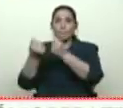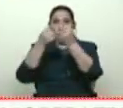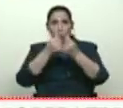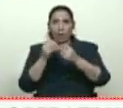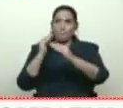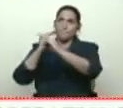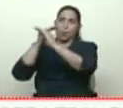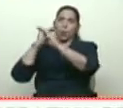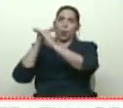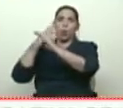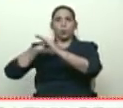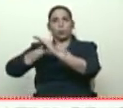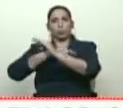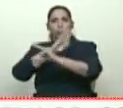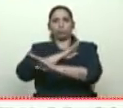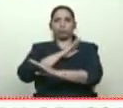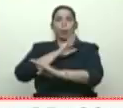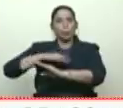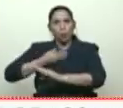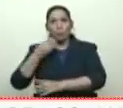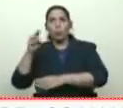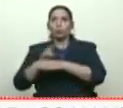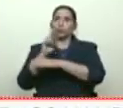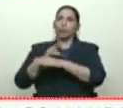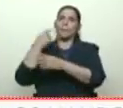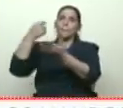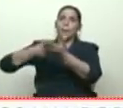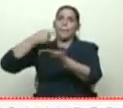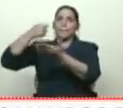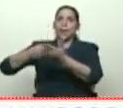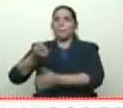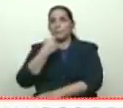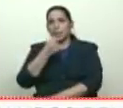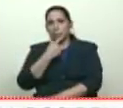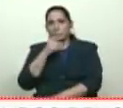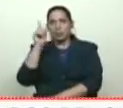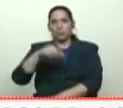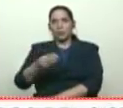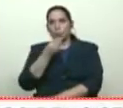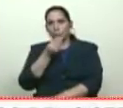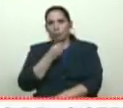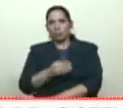bloqueada de nosotros, podemos usarla para pagar medicamentos y para pagar comida.